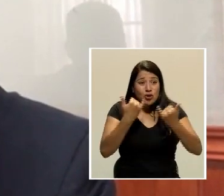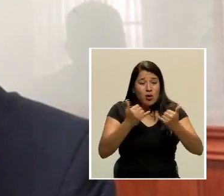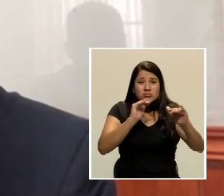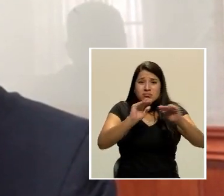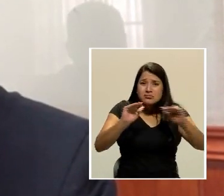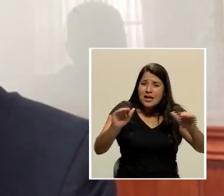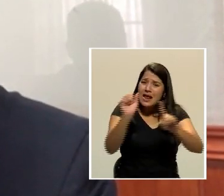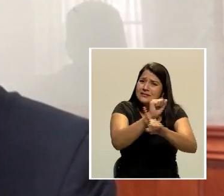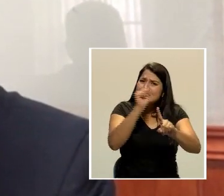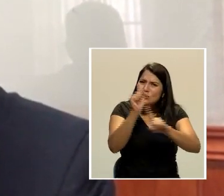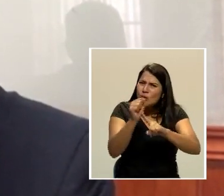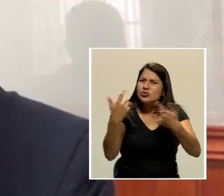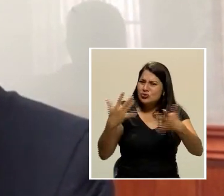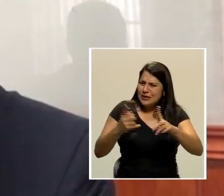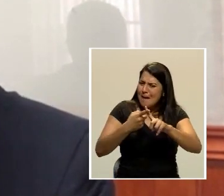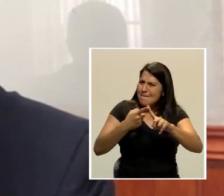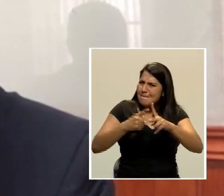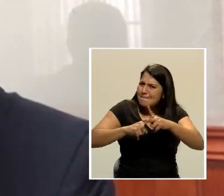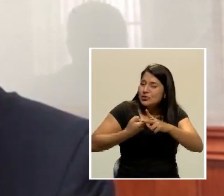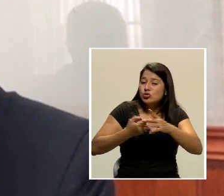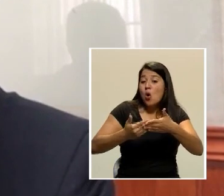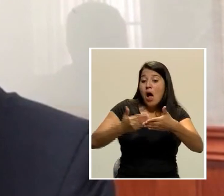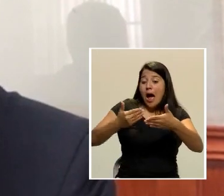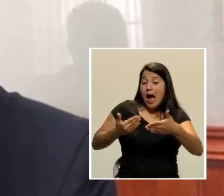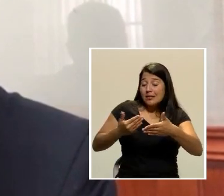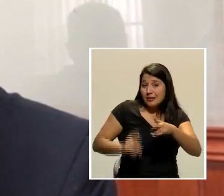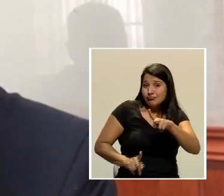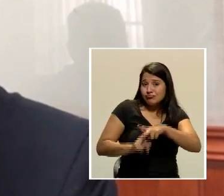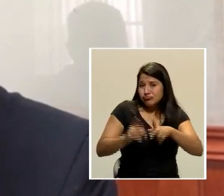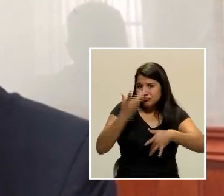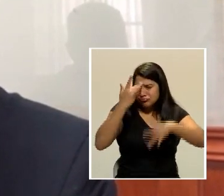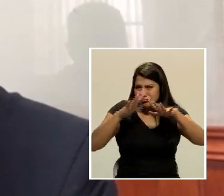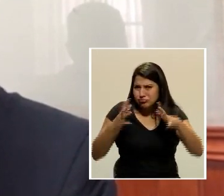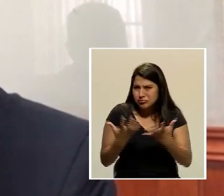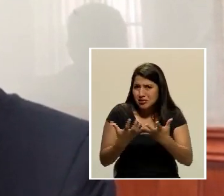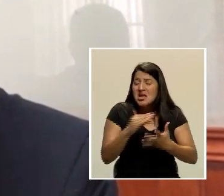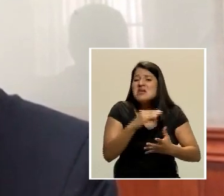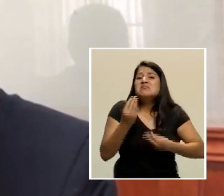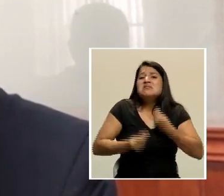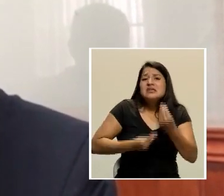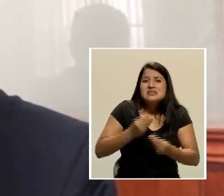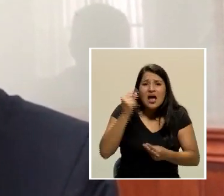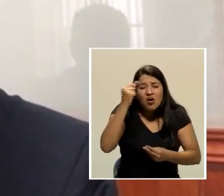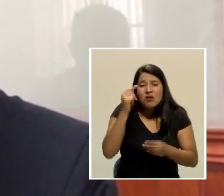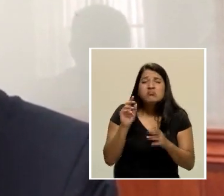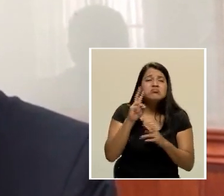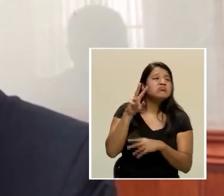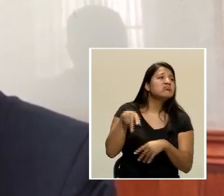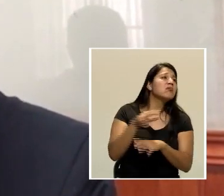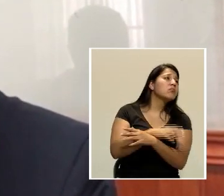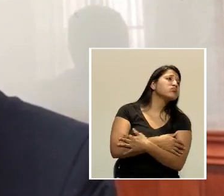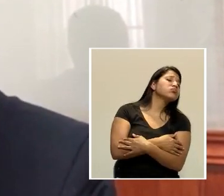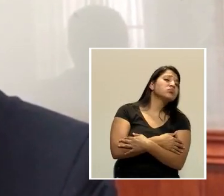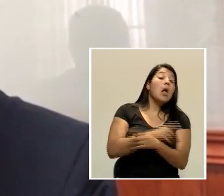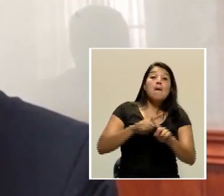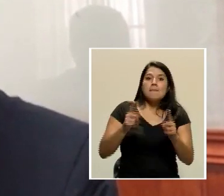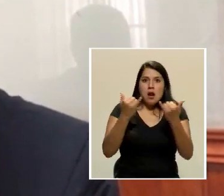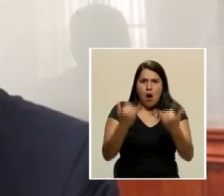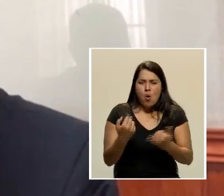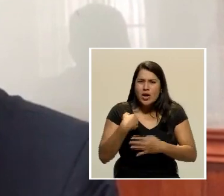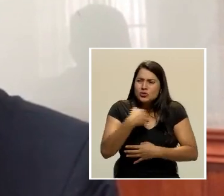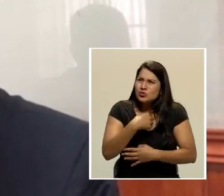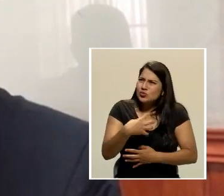según el INEC, aunque algunos, incluyendo al sector productivo, creemos que esta cifra es mucho mayor. Eso significa pobreza, hambre y